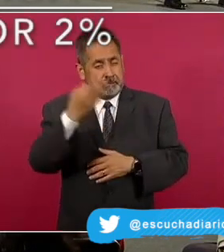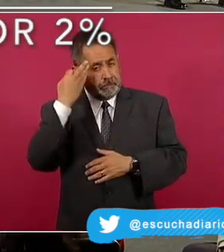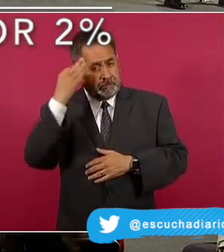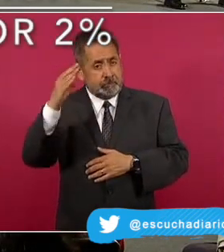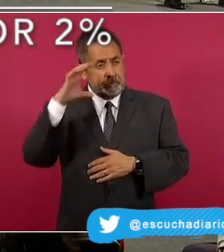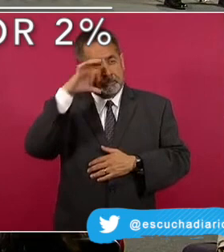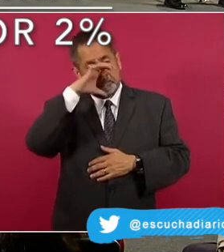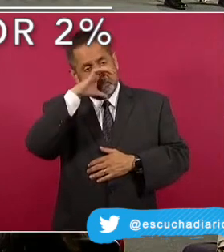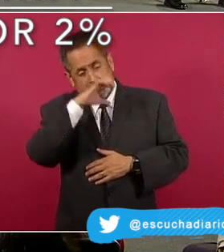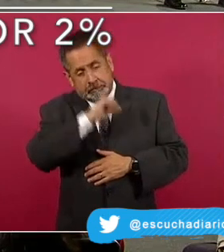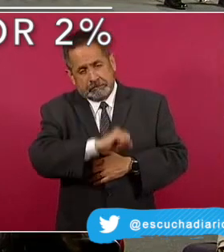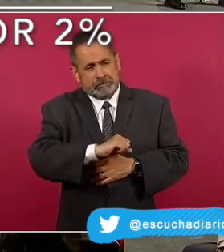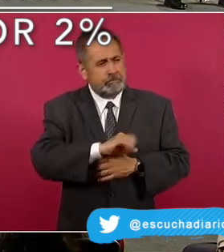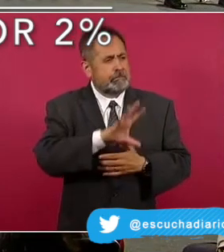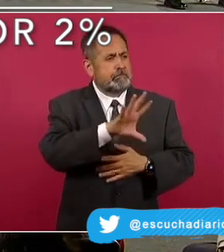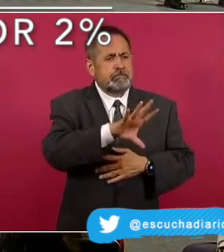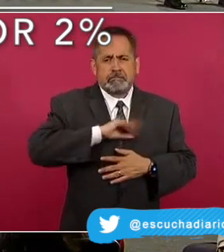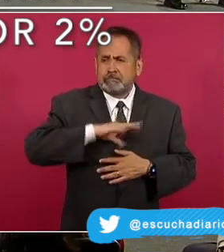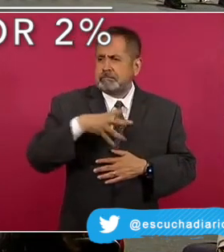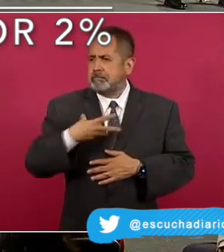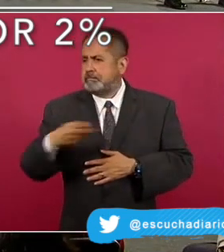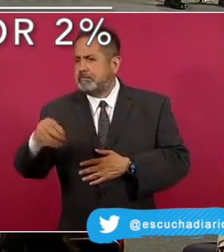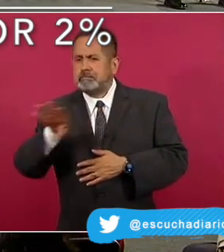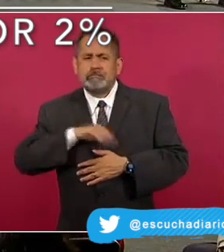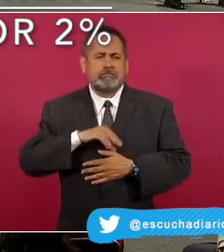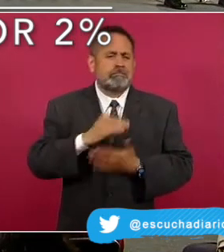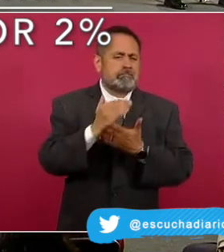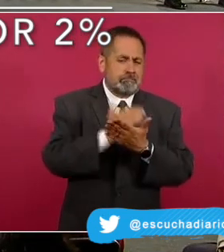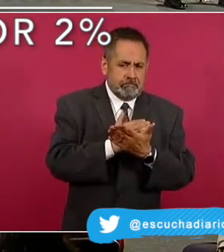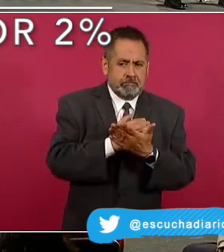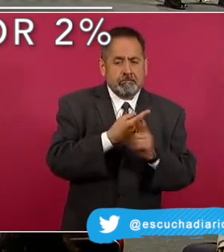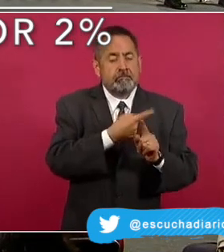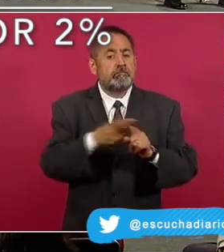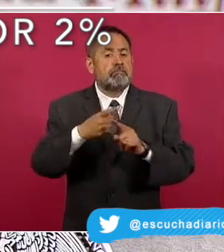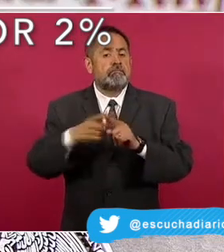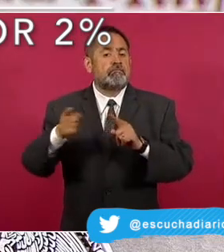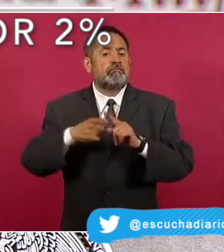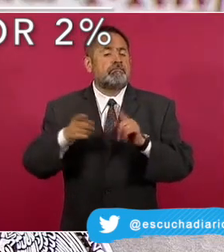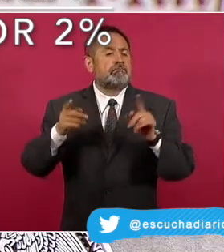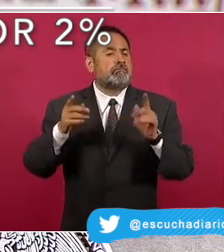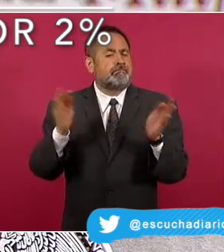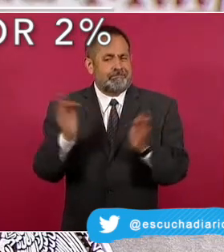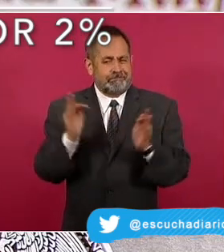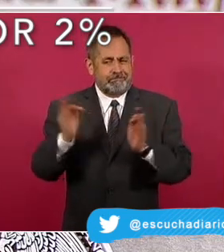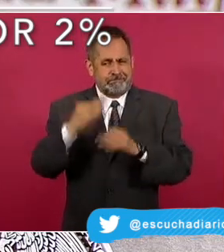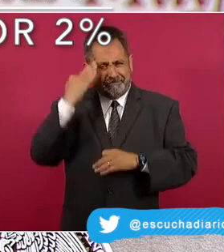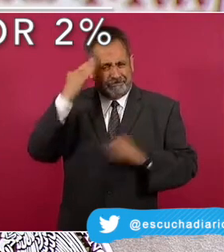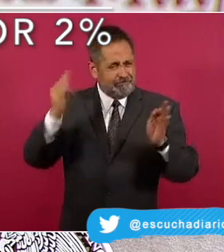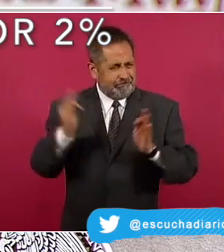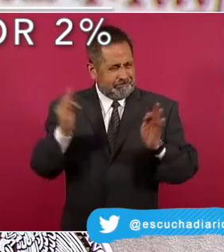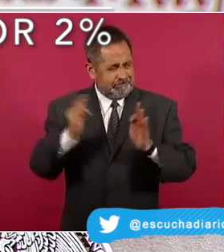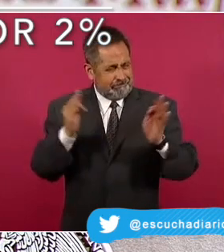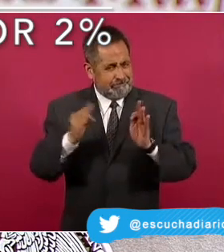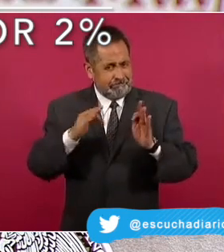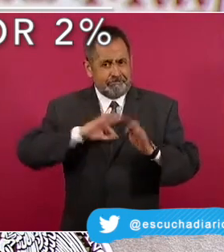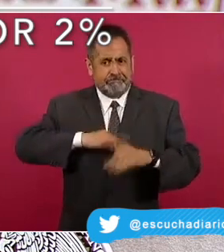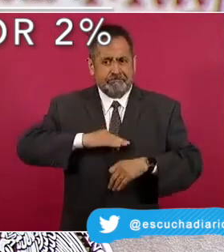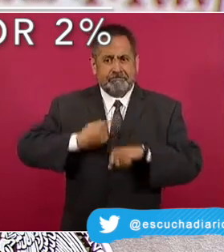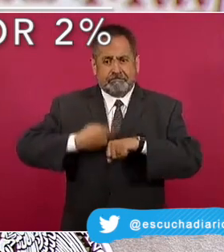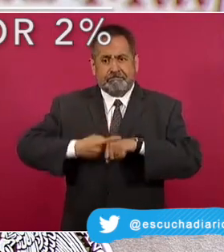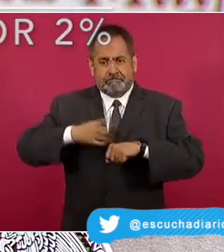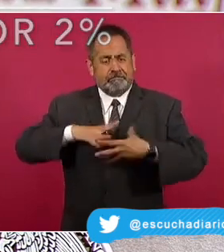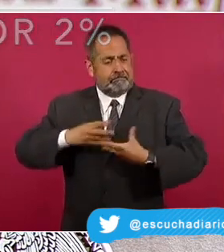de camas generales se encuentra en 8 por ciento y en 2 por ciento para pacientes en situación crítica que requieren